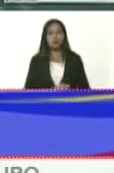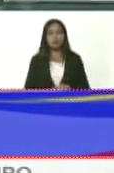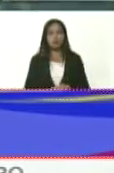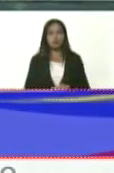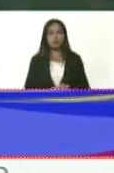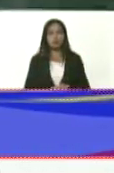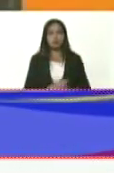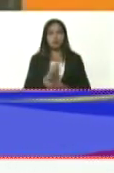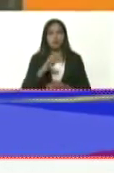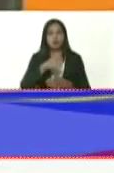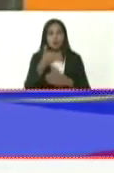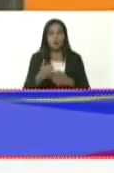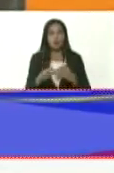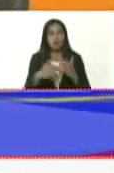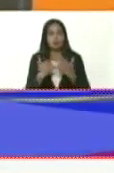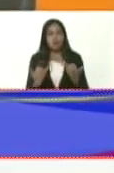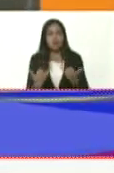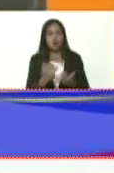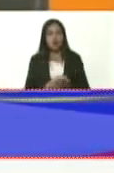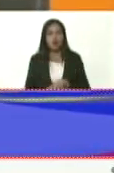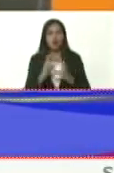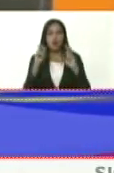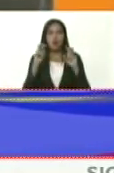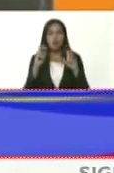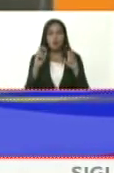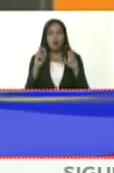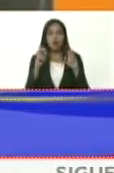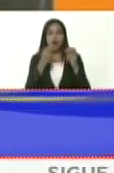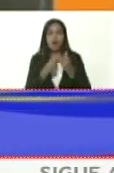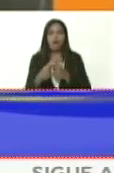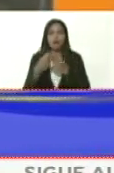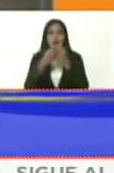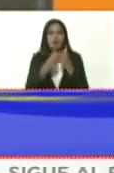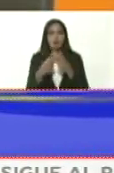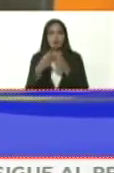es uno de los proyectos de la nueva economía,